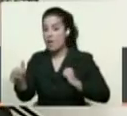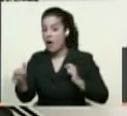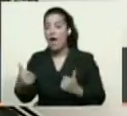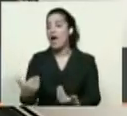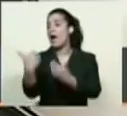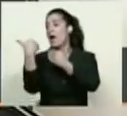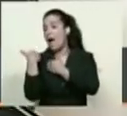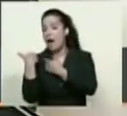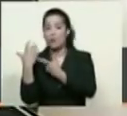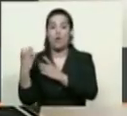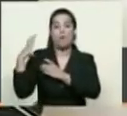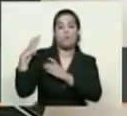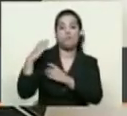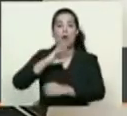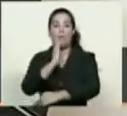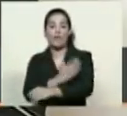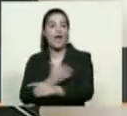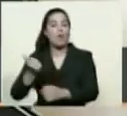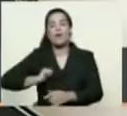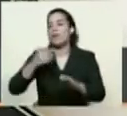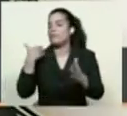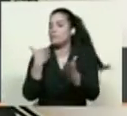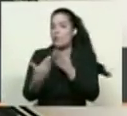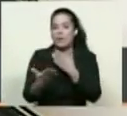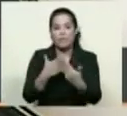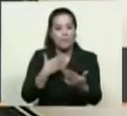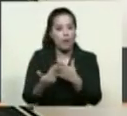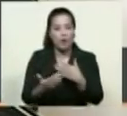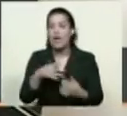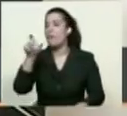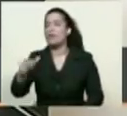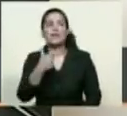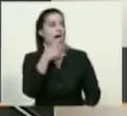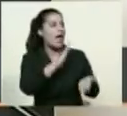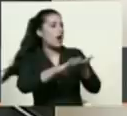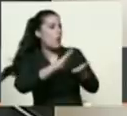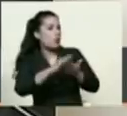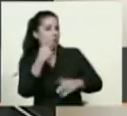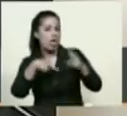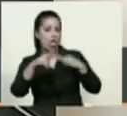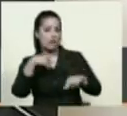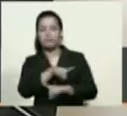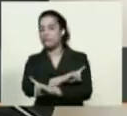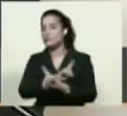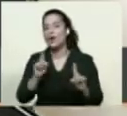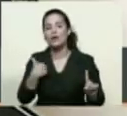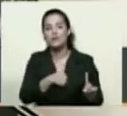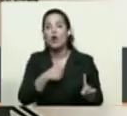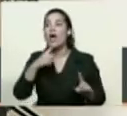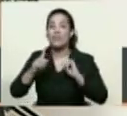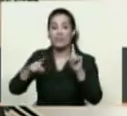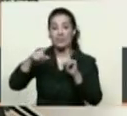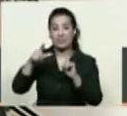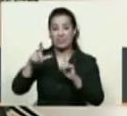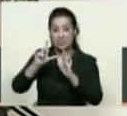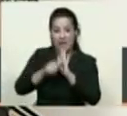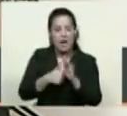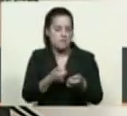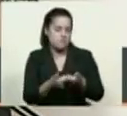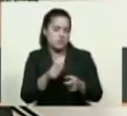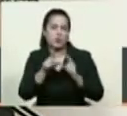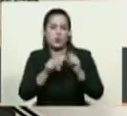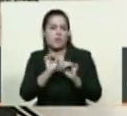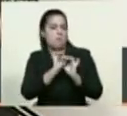tenga, provenga de donde provenga, excusándose como se quiera excusar, porque después van a las redes sociales y empiezan a levantar una cantidad